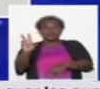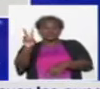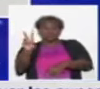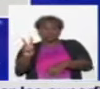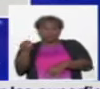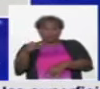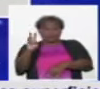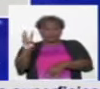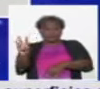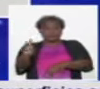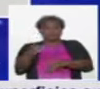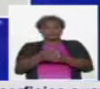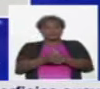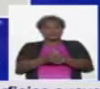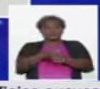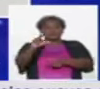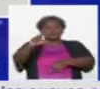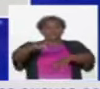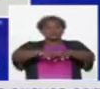552,3. Centro Habana,